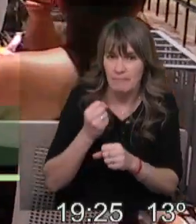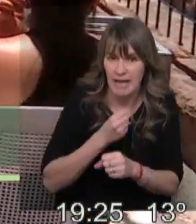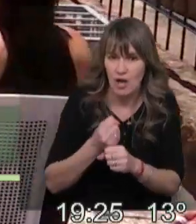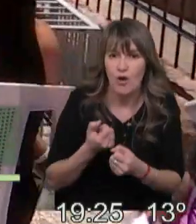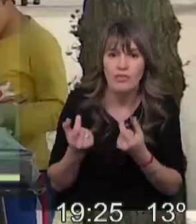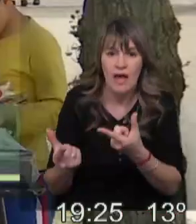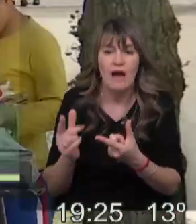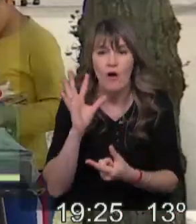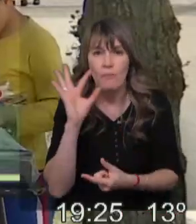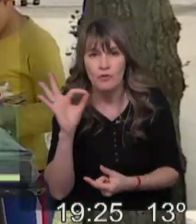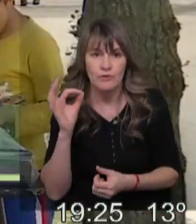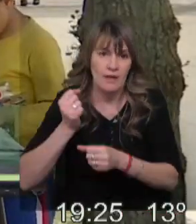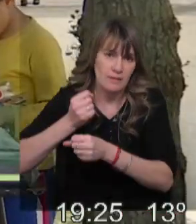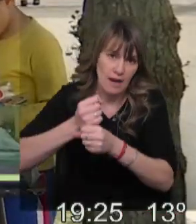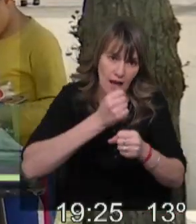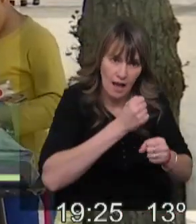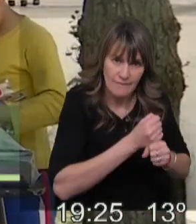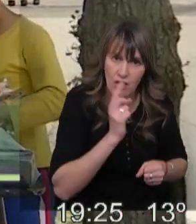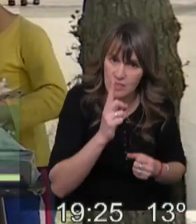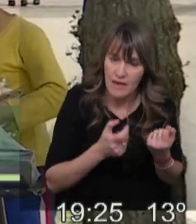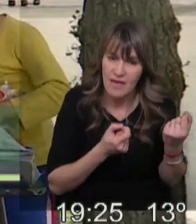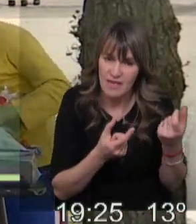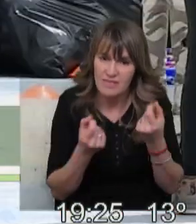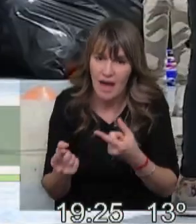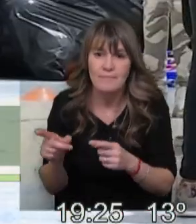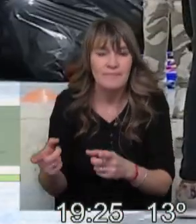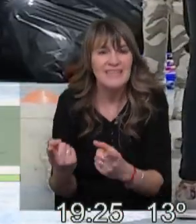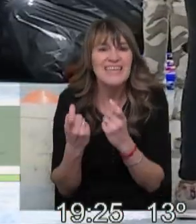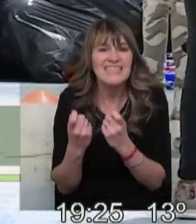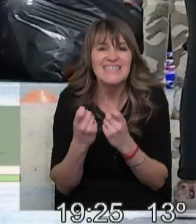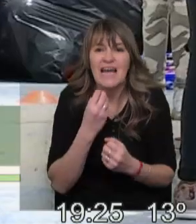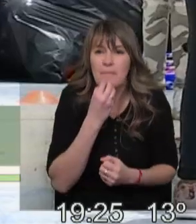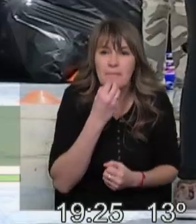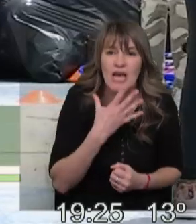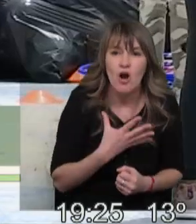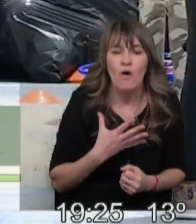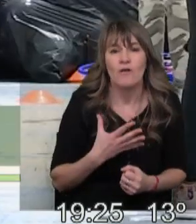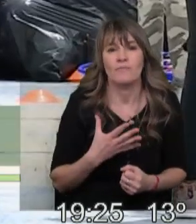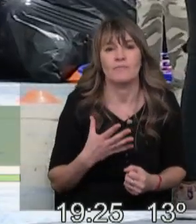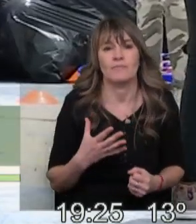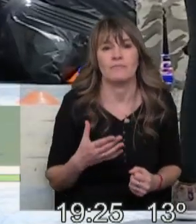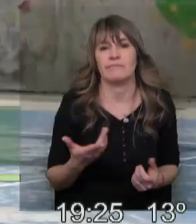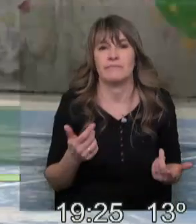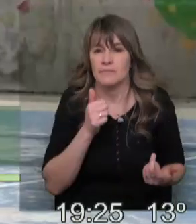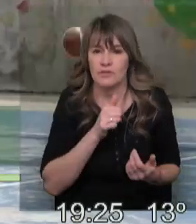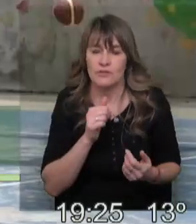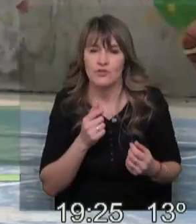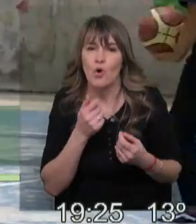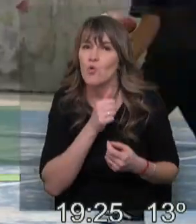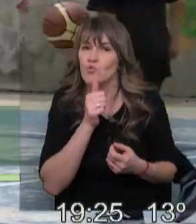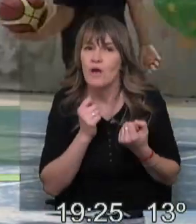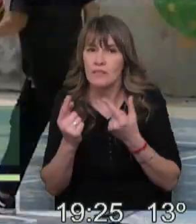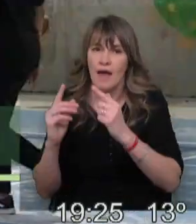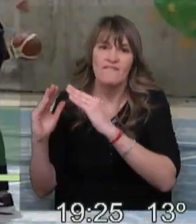oportunidades laborales, la necesidad de mejorar todo lo que tiene que ver con el hábitat, las soluciones habitacionales